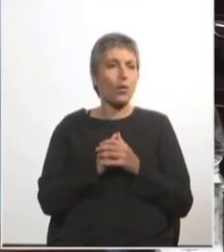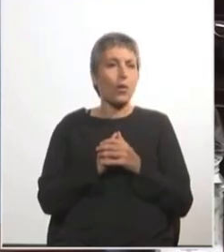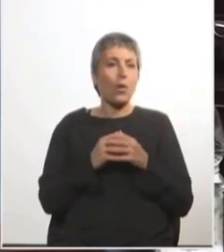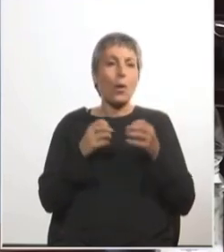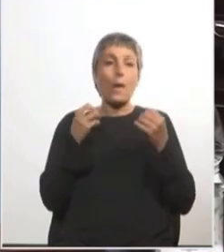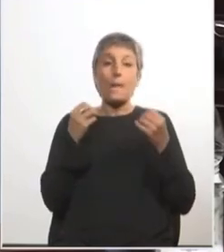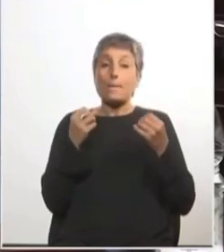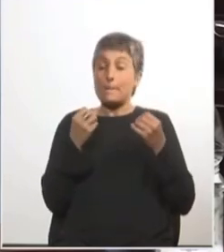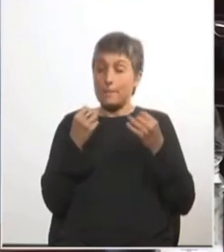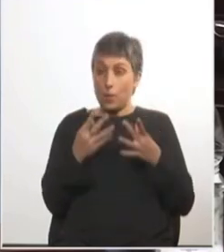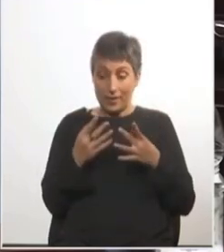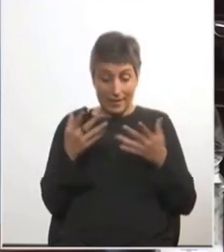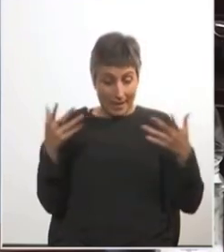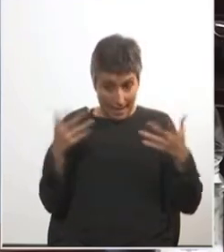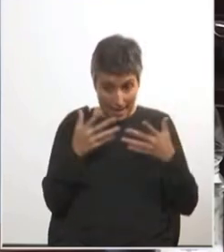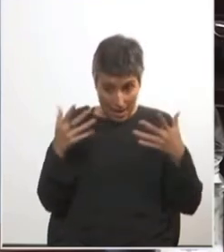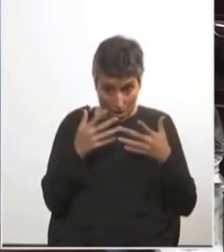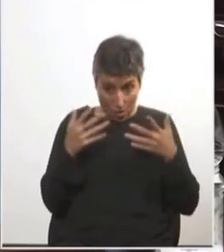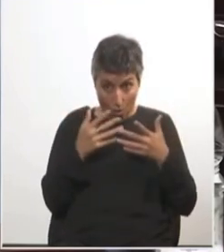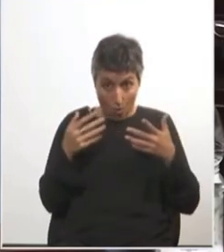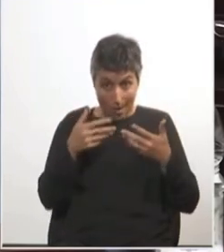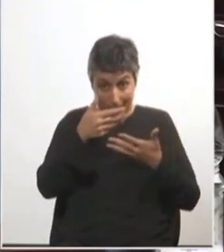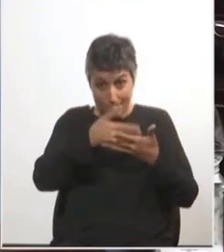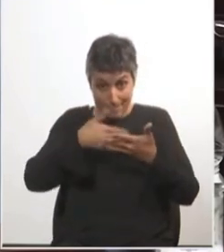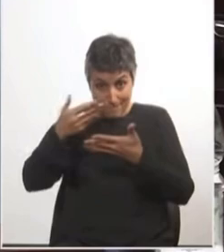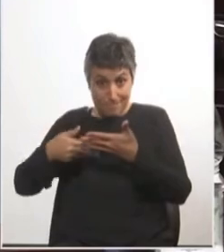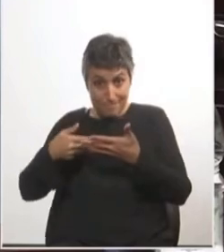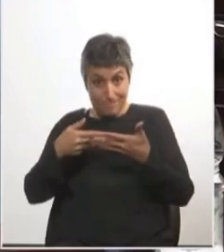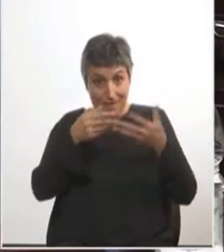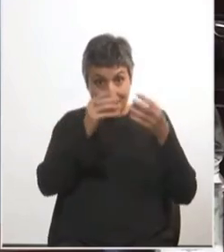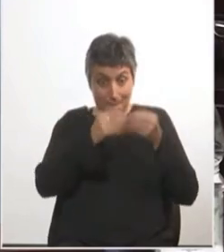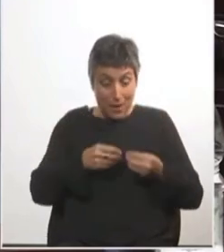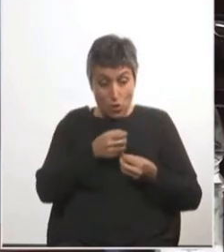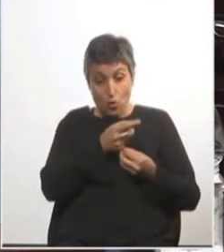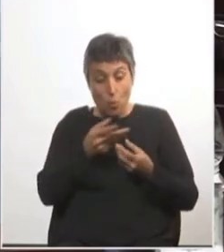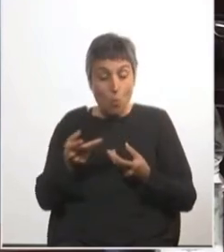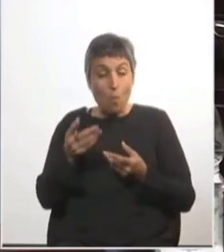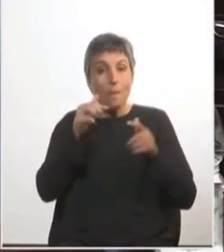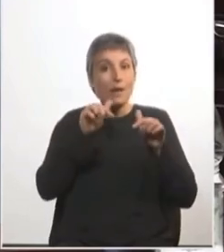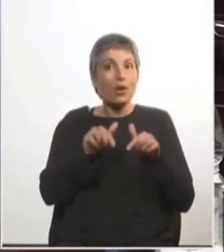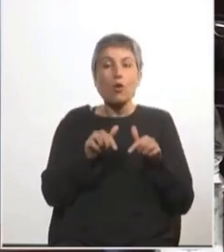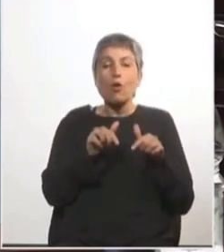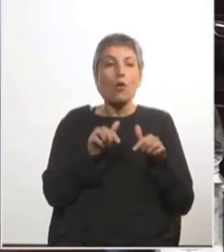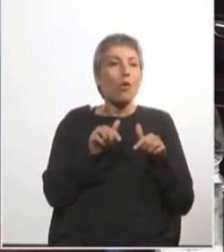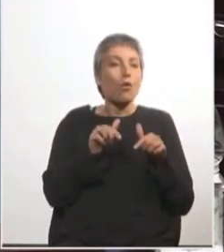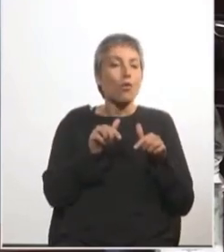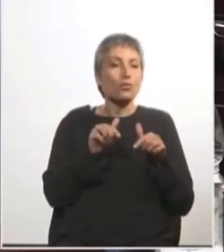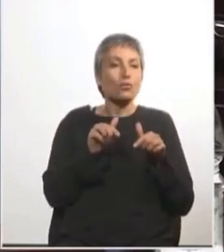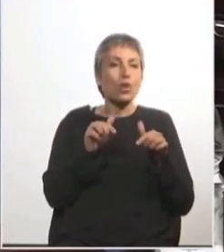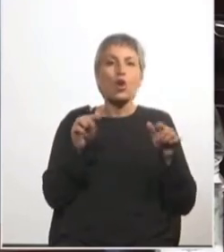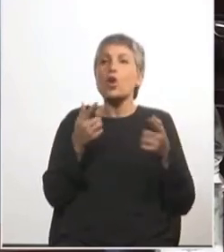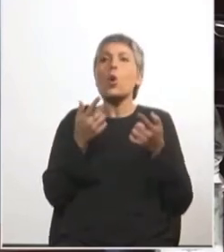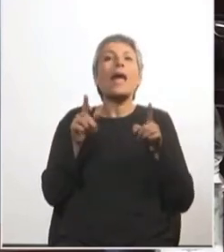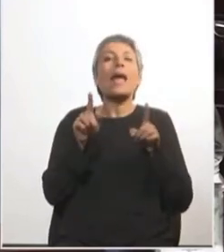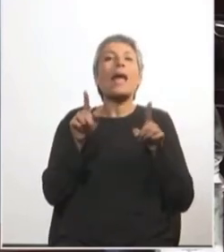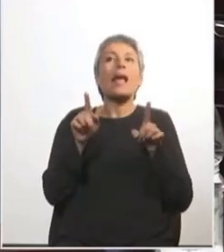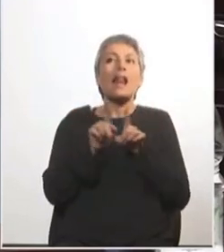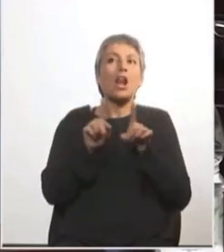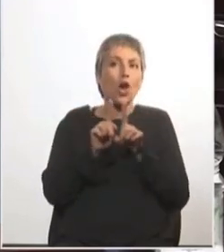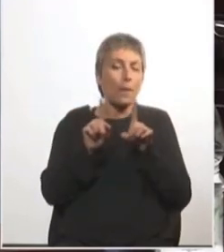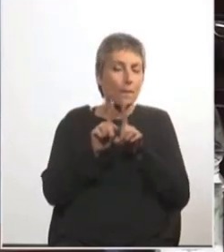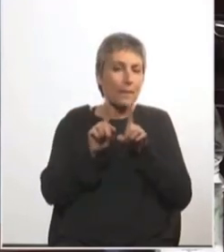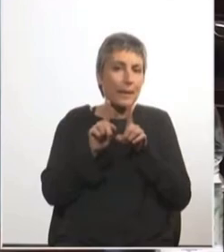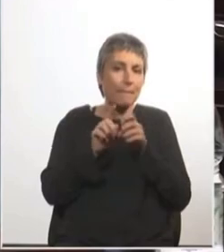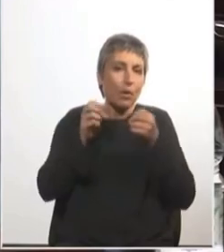Porque los números que se están manejando en esta sesión ya no están ya no son los que corresponden,